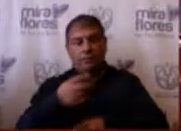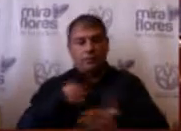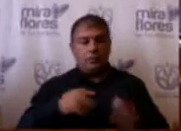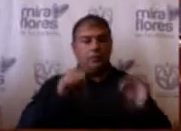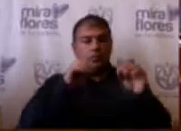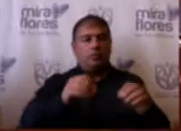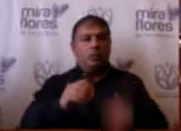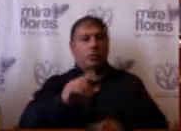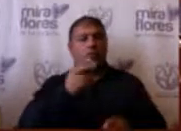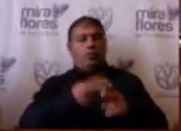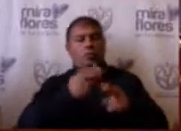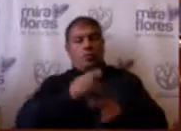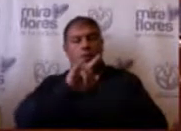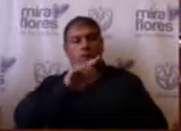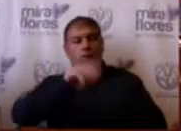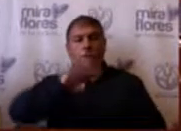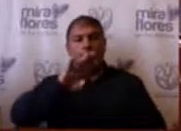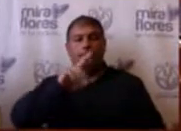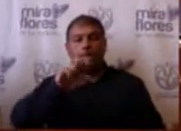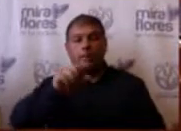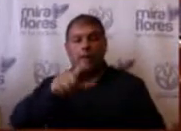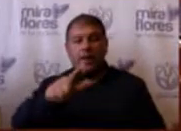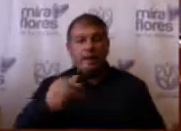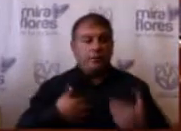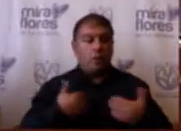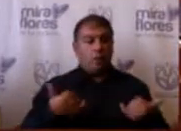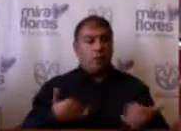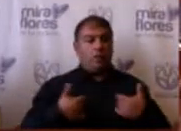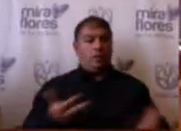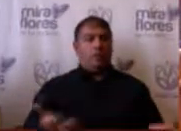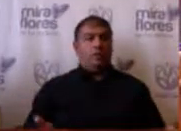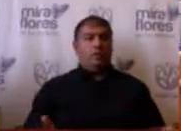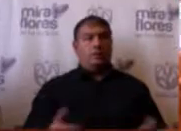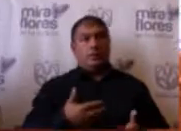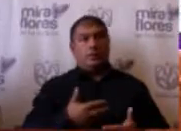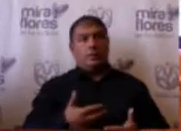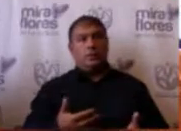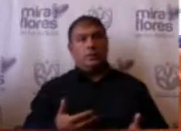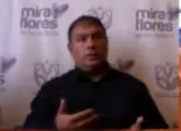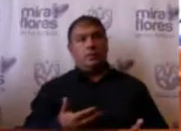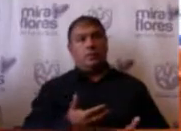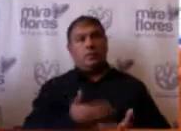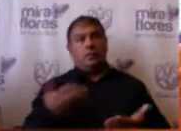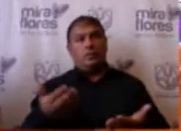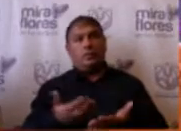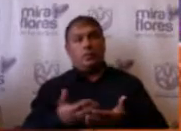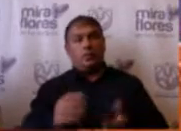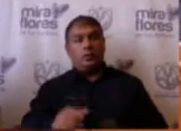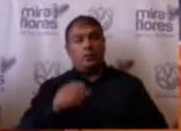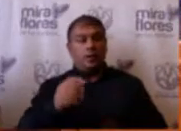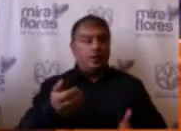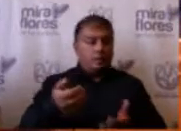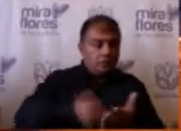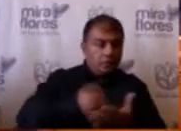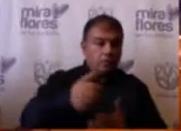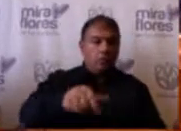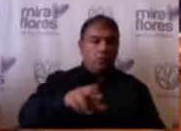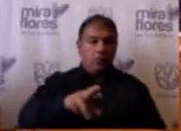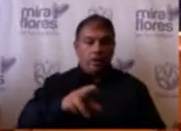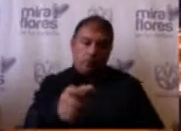denomina umbral hoy en día quienes tienen además el lector de códigos qr pueden pasar por ahí